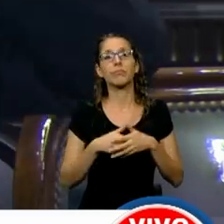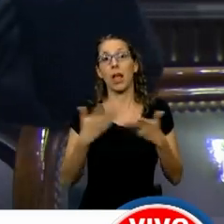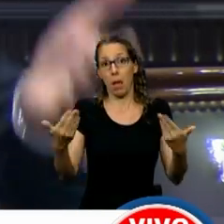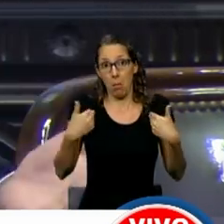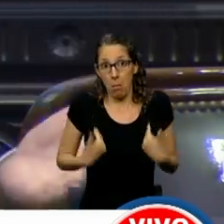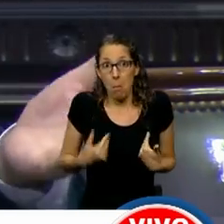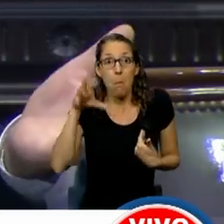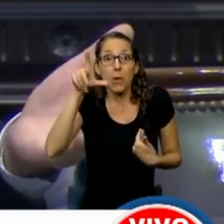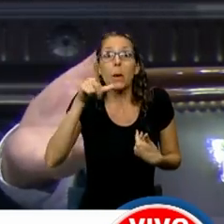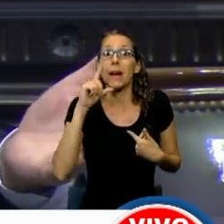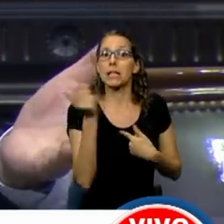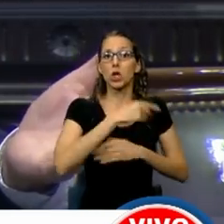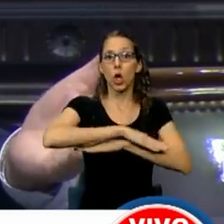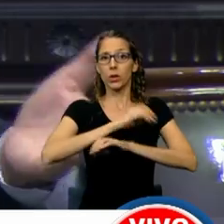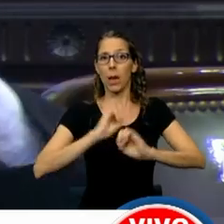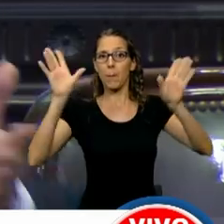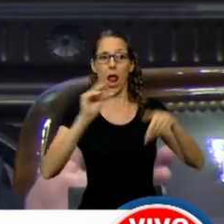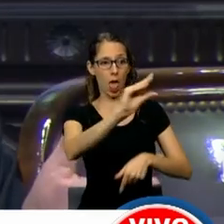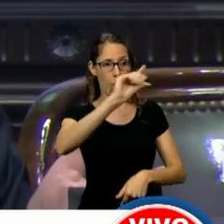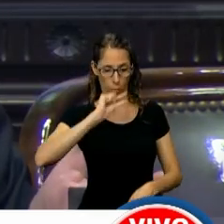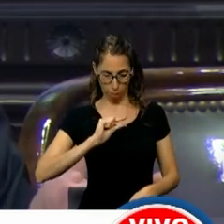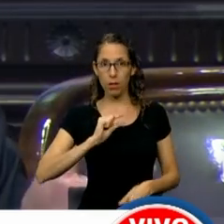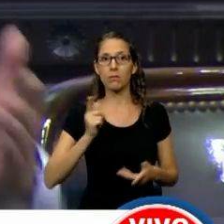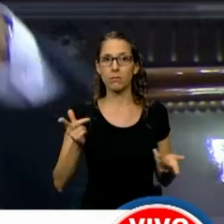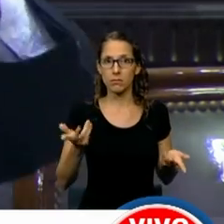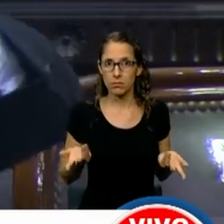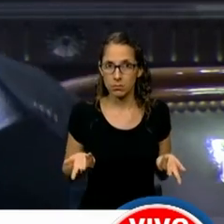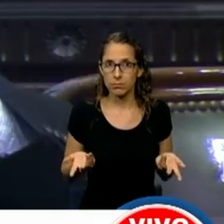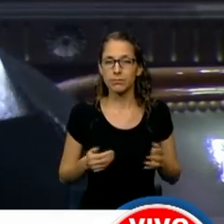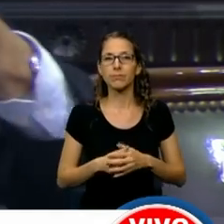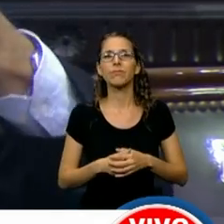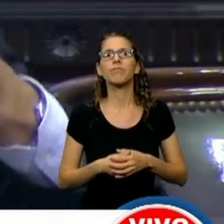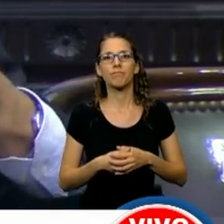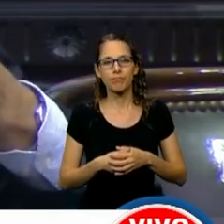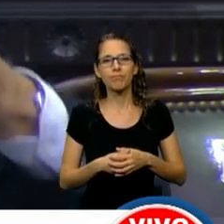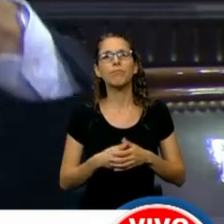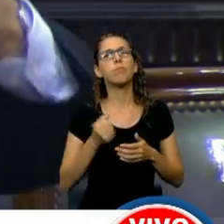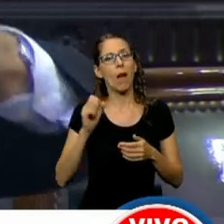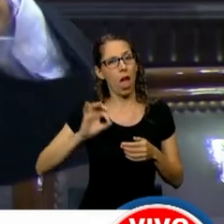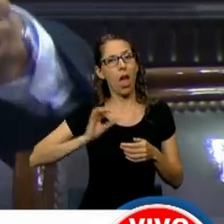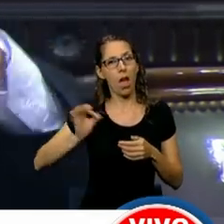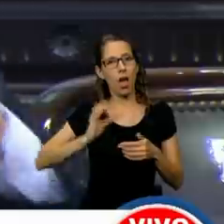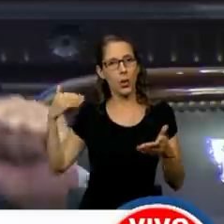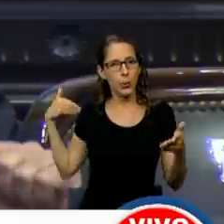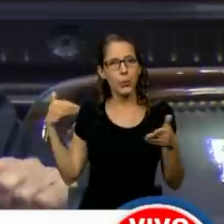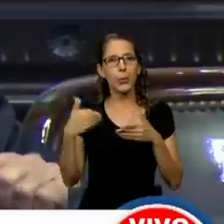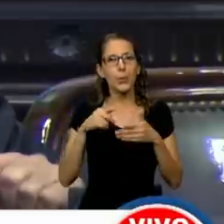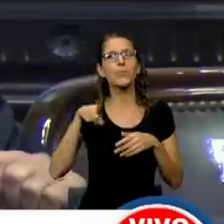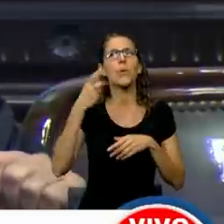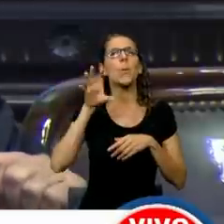provincia no portaba nada y así nos va hubo años en la provincia del